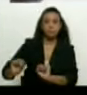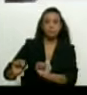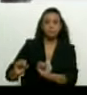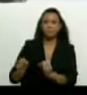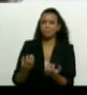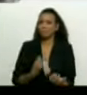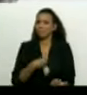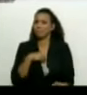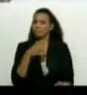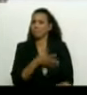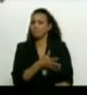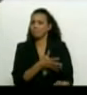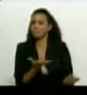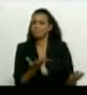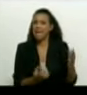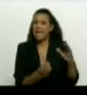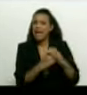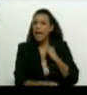crear